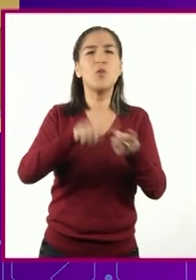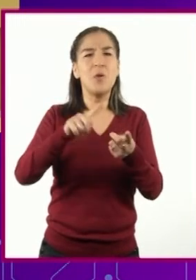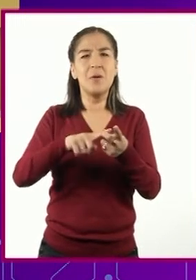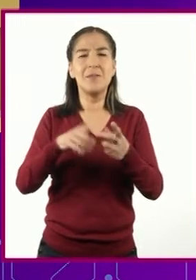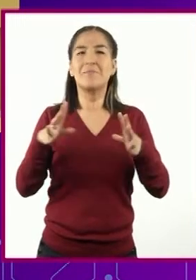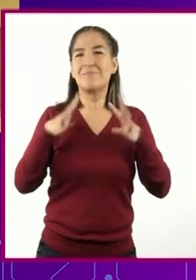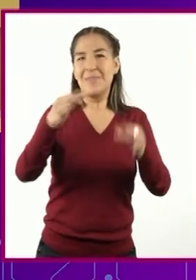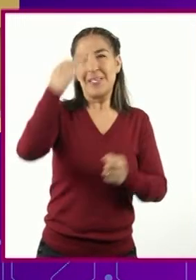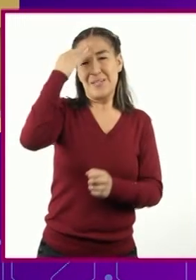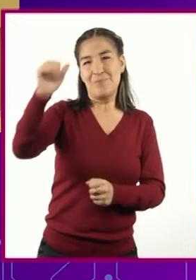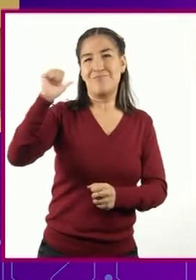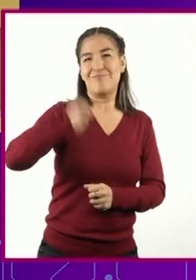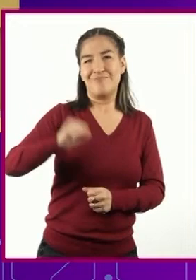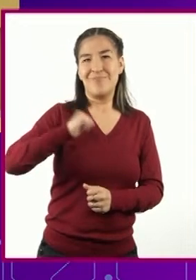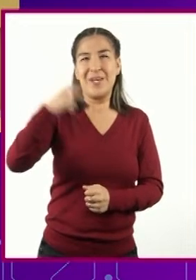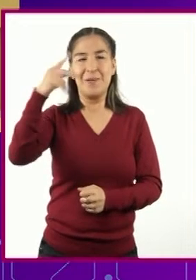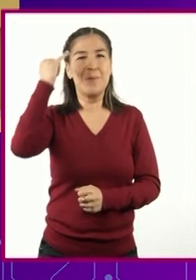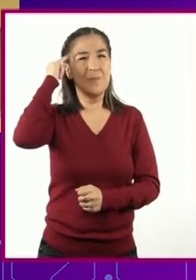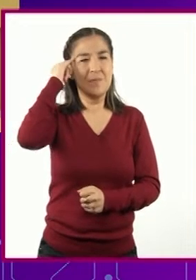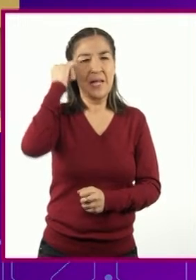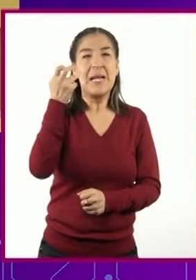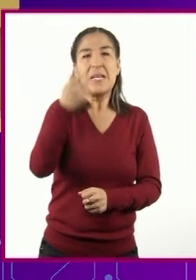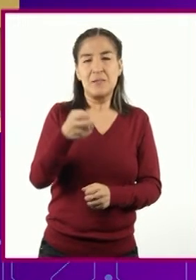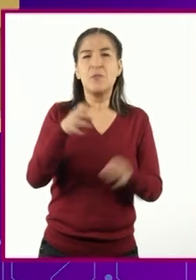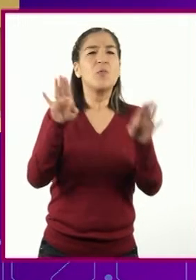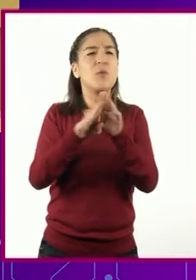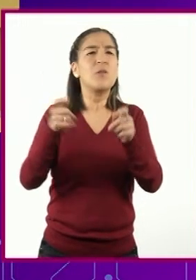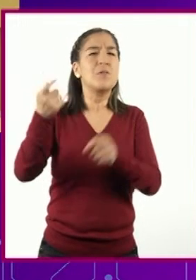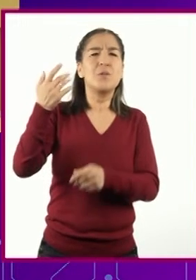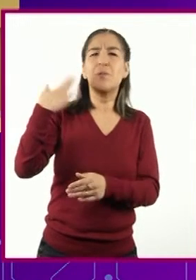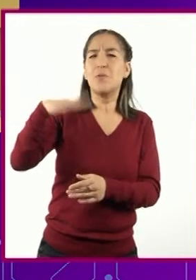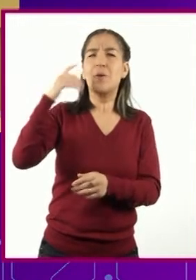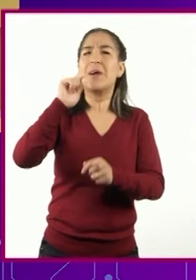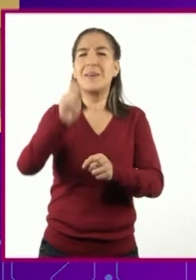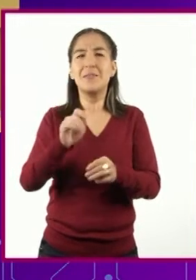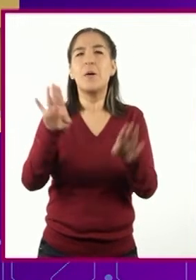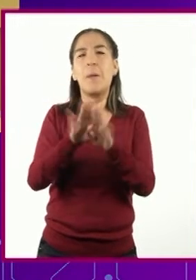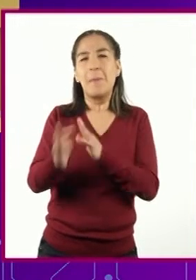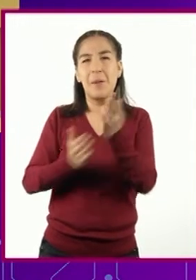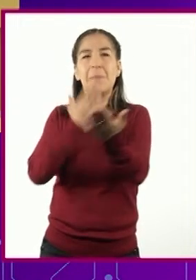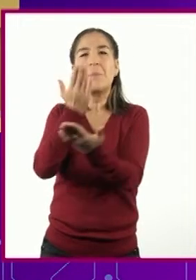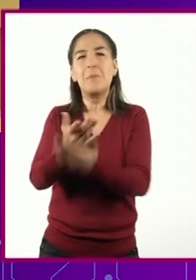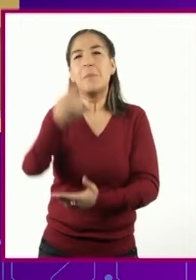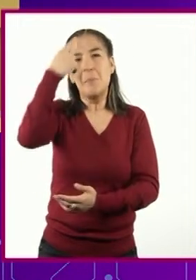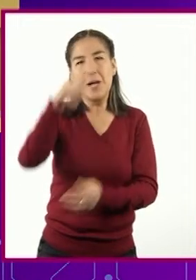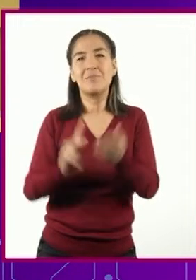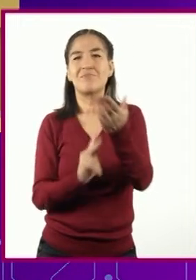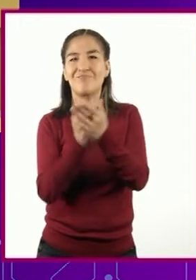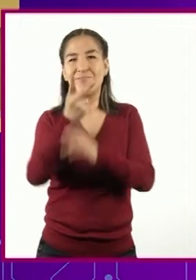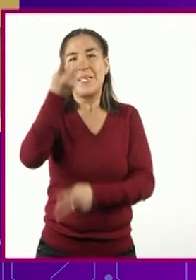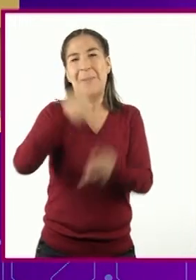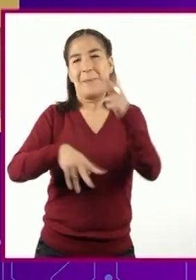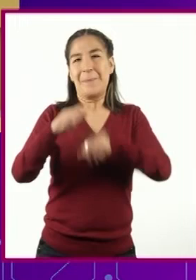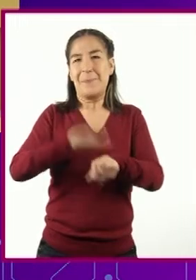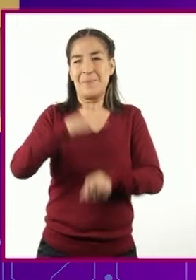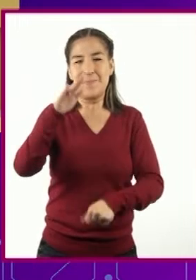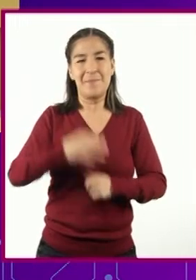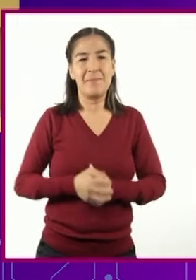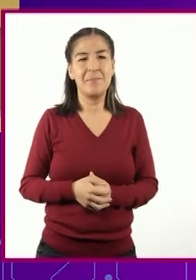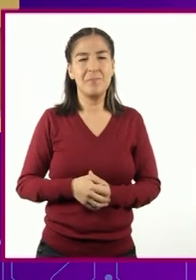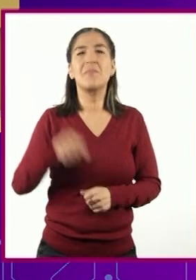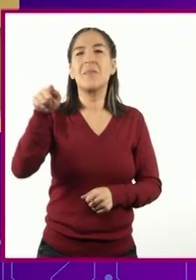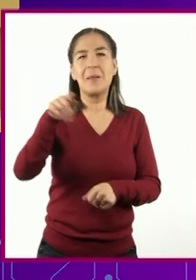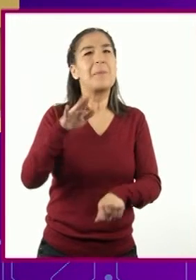de la época prehispánica, en la que nuestros antepasados pedían por una cosecha abundante. Es